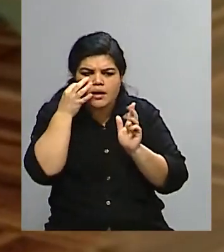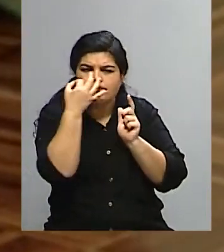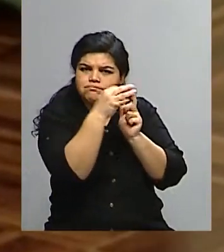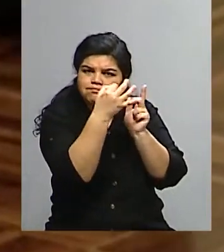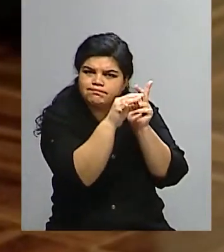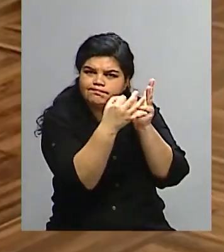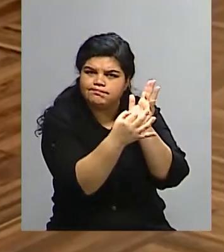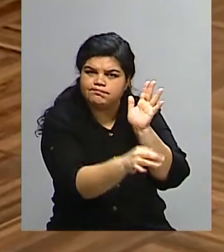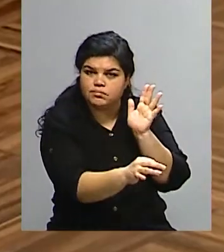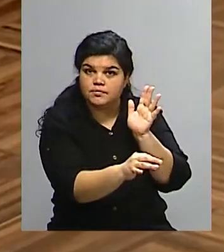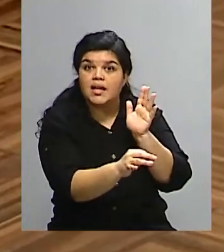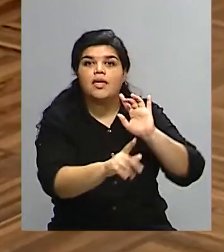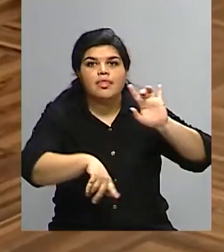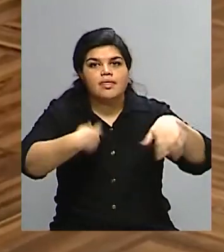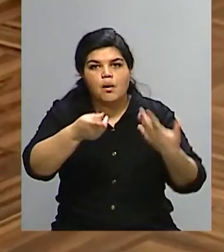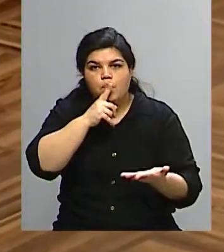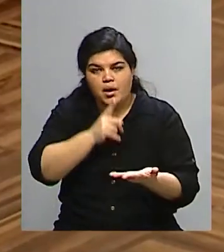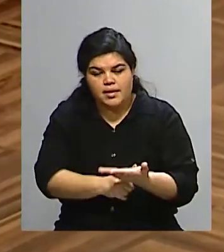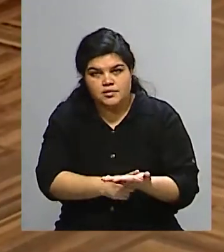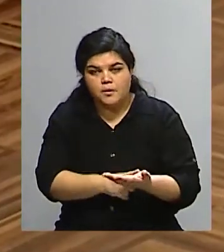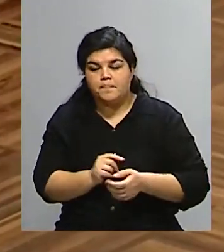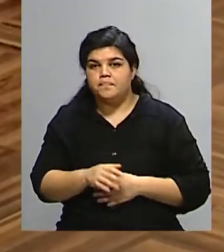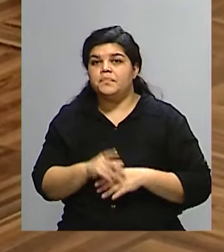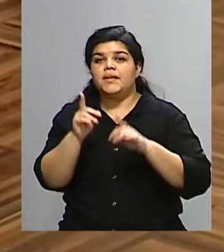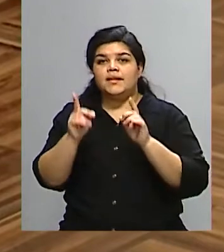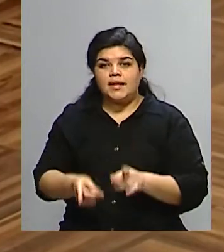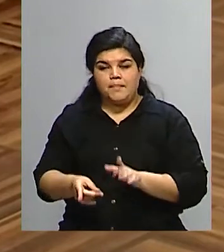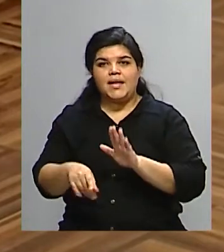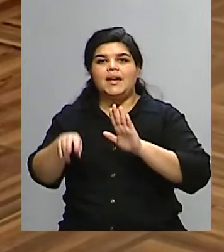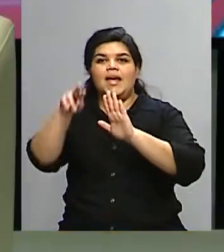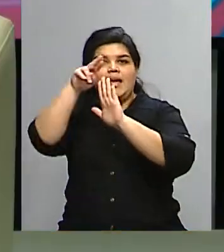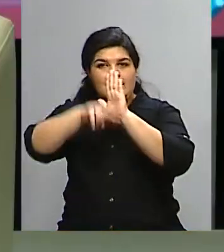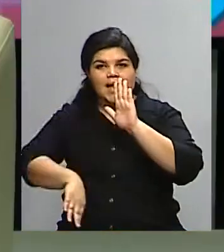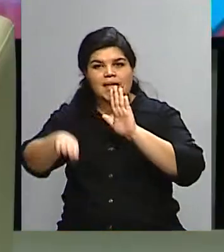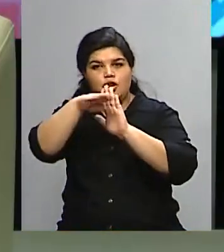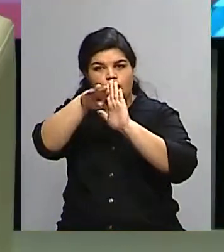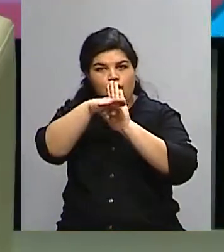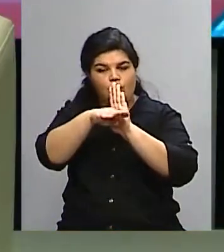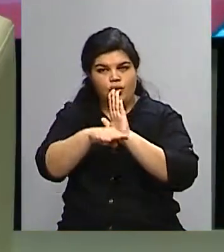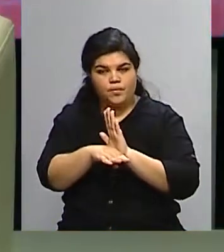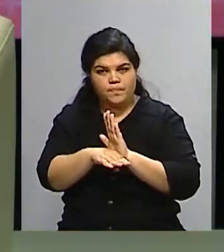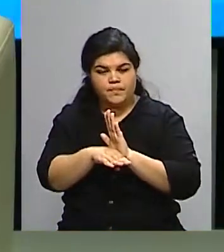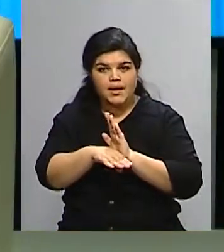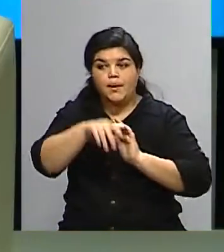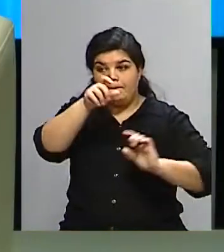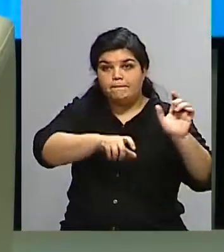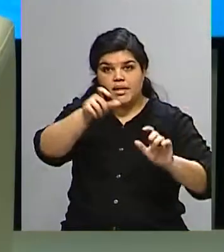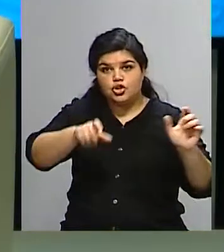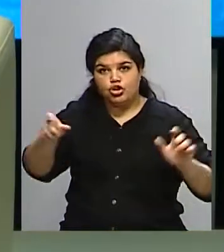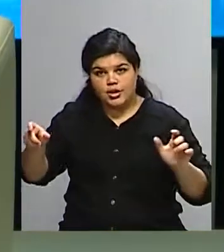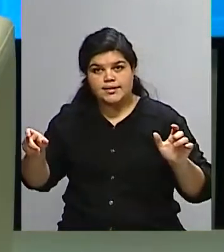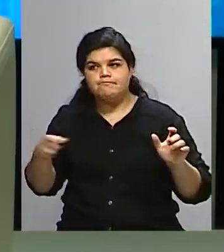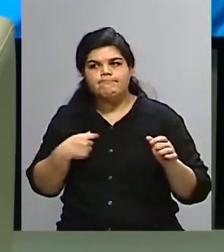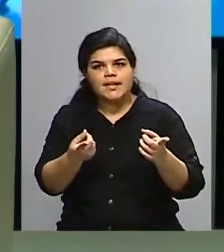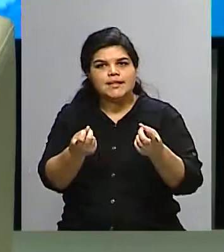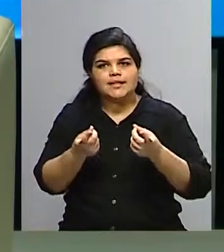medidas. Exactamente. Hay un registro, ¿sí? Que eso también es importante, que las personas que quizás necesiten buscar una